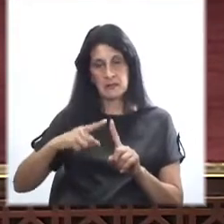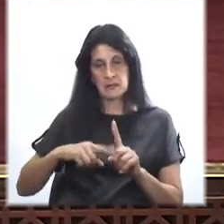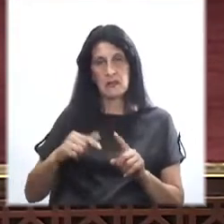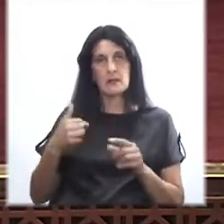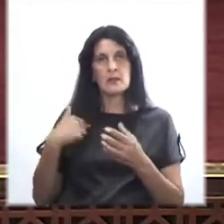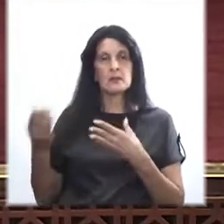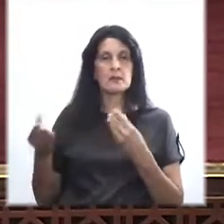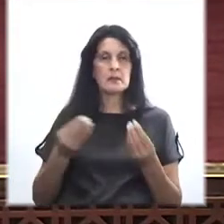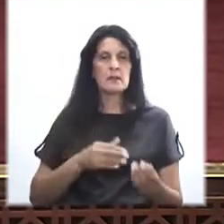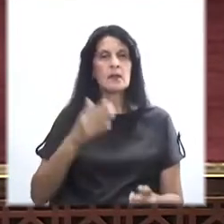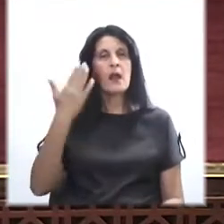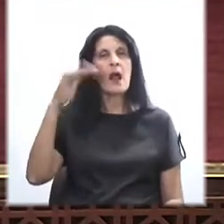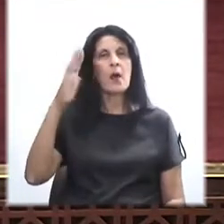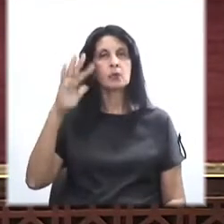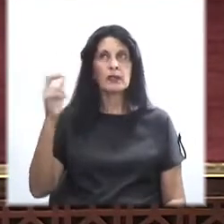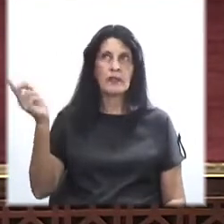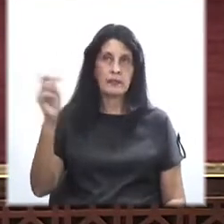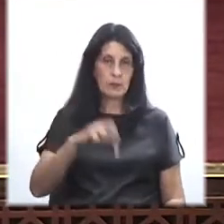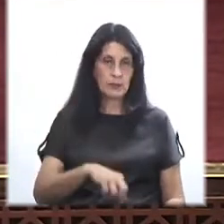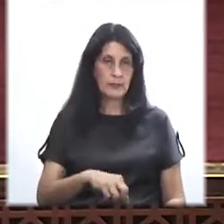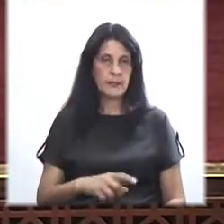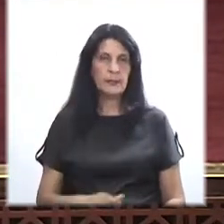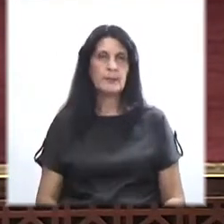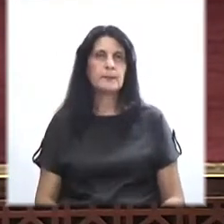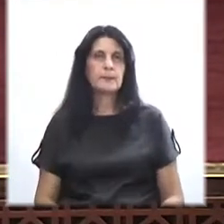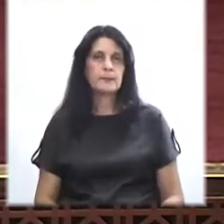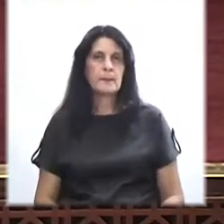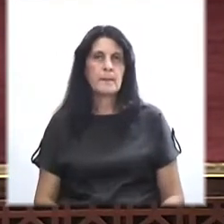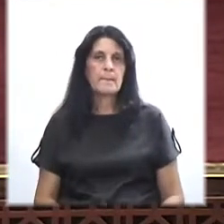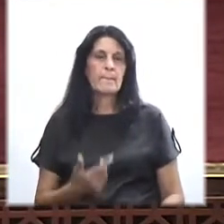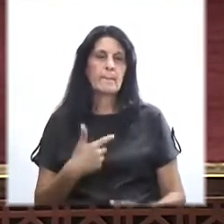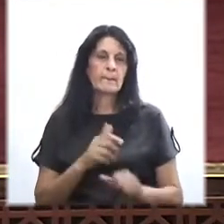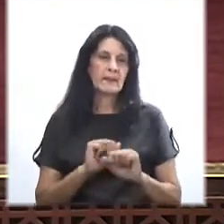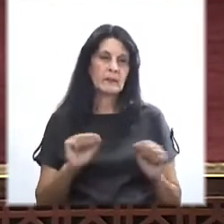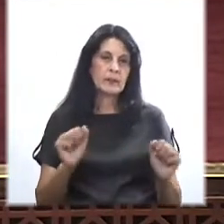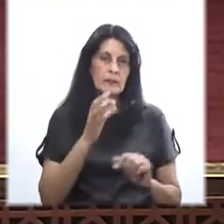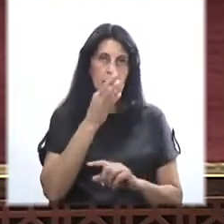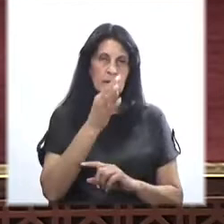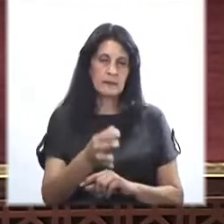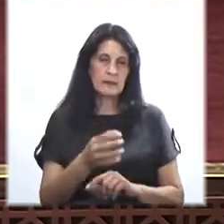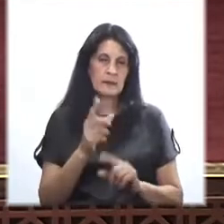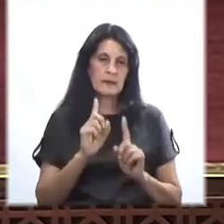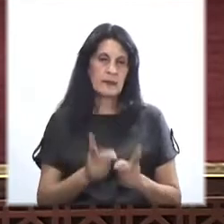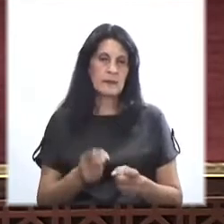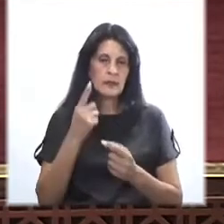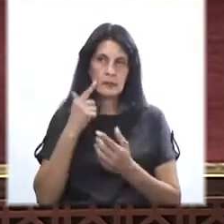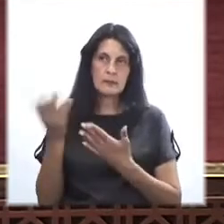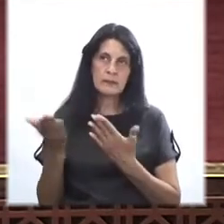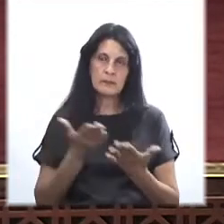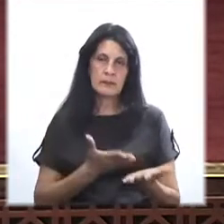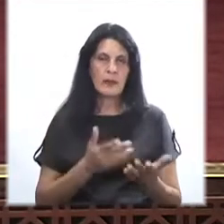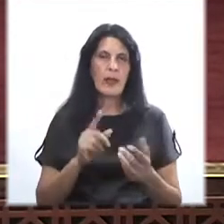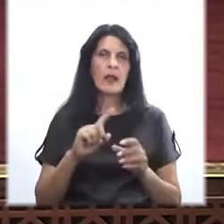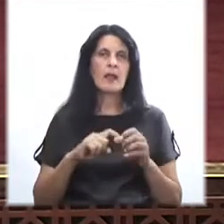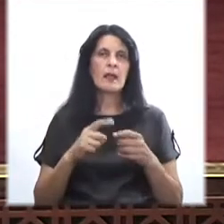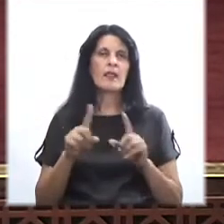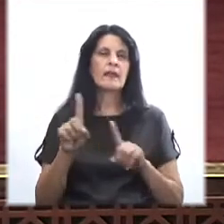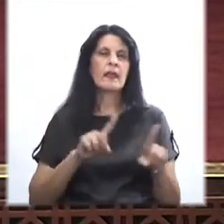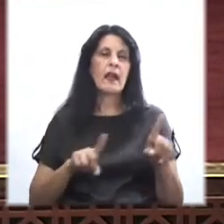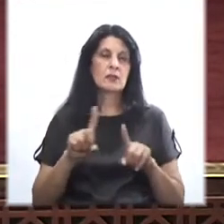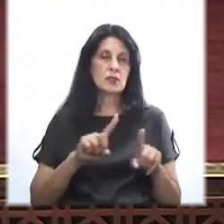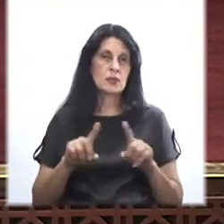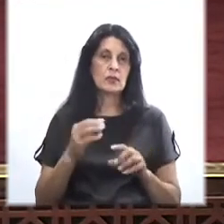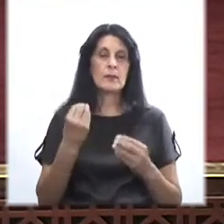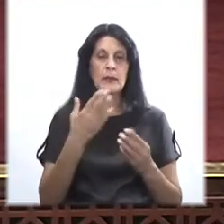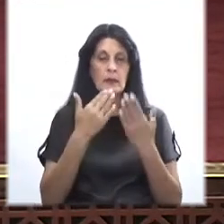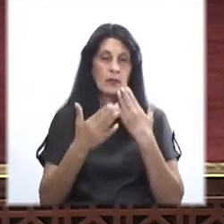a las autoridades cuando lo presentaron. Podemos decir que hemos recibido también a las delegaciones para tratar este